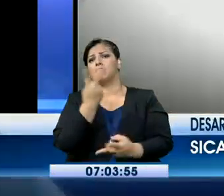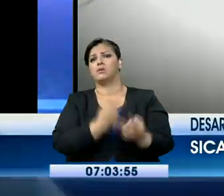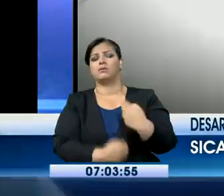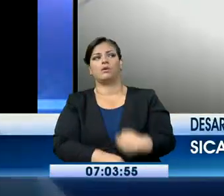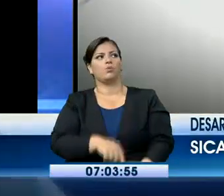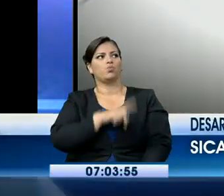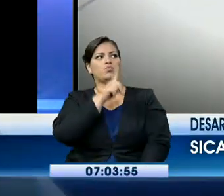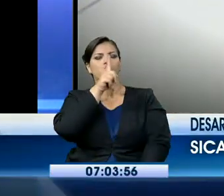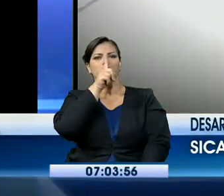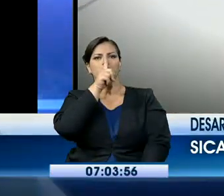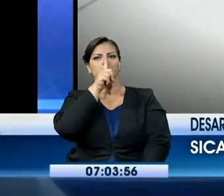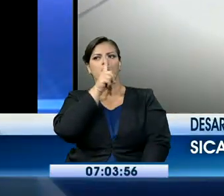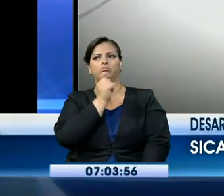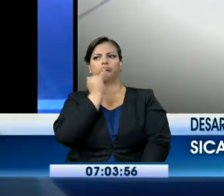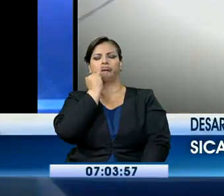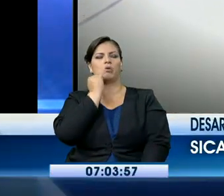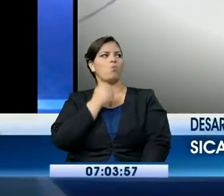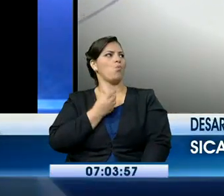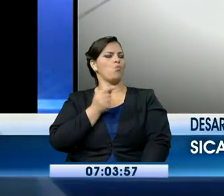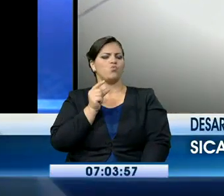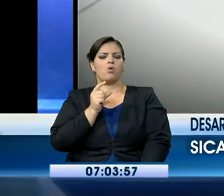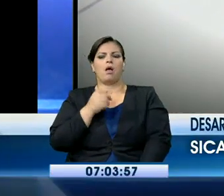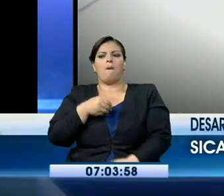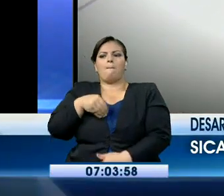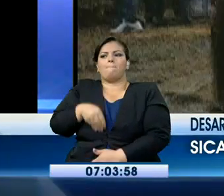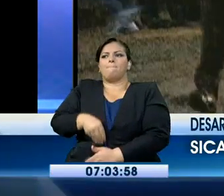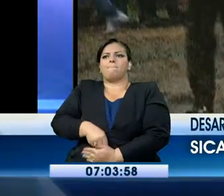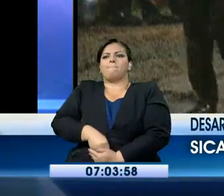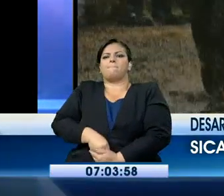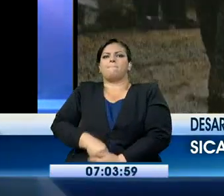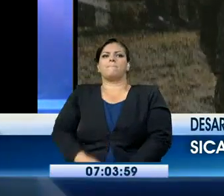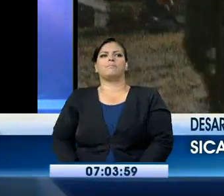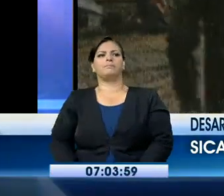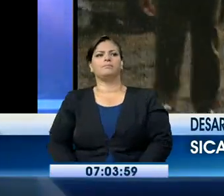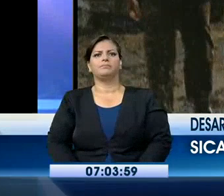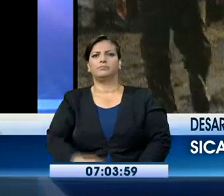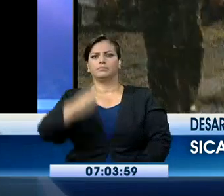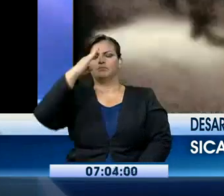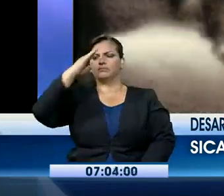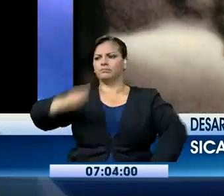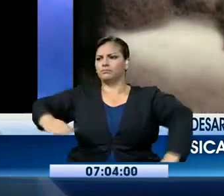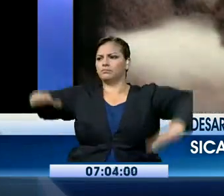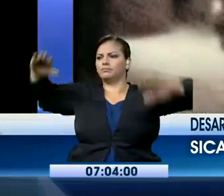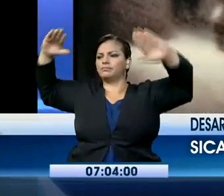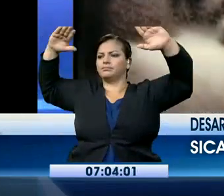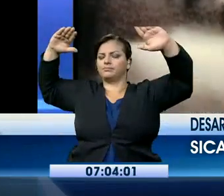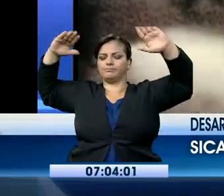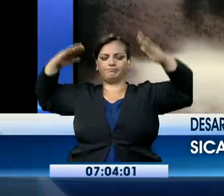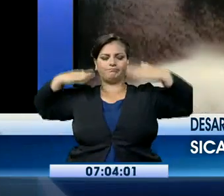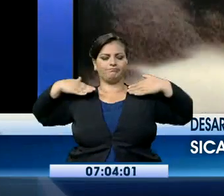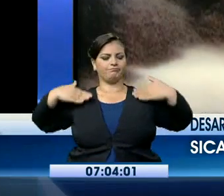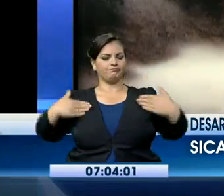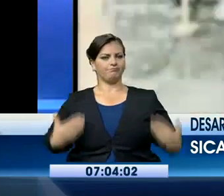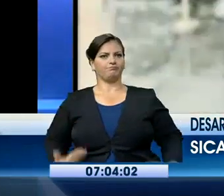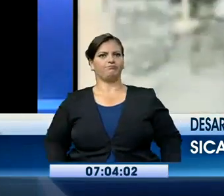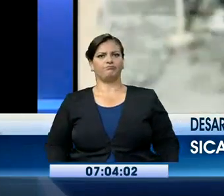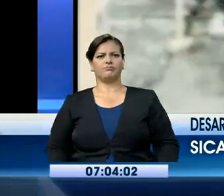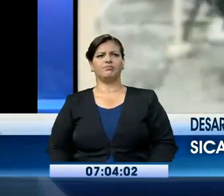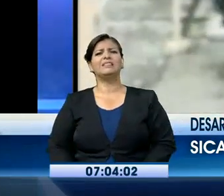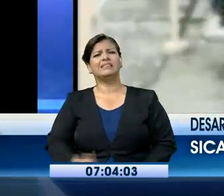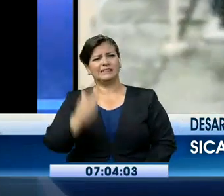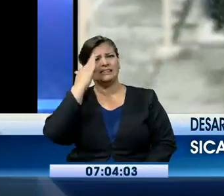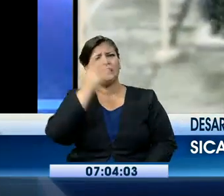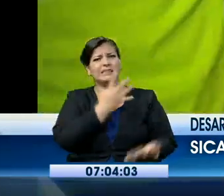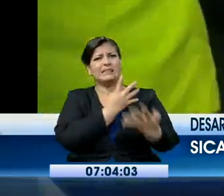Bueno, yo diría que tenemos un buen dispositivo, pero como en todo centro, aquí en Ecuador y a nivel mundial, siempre hay